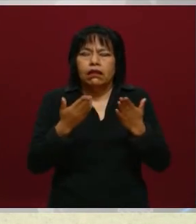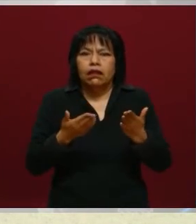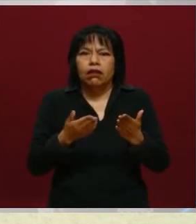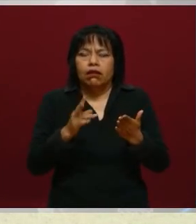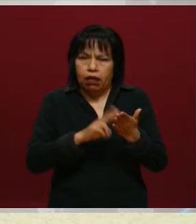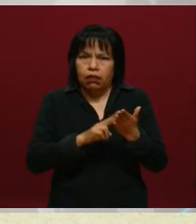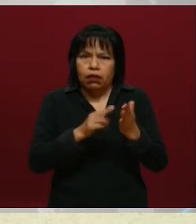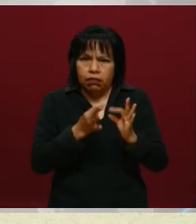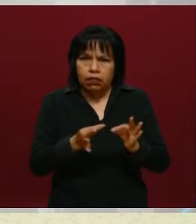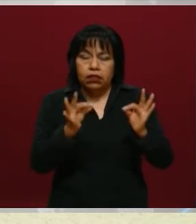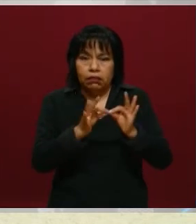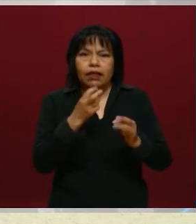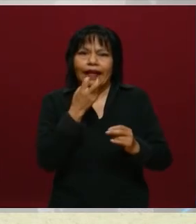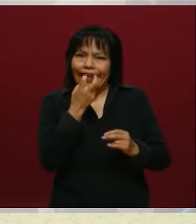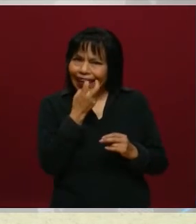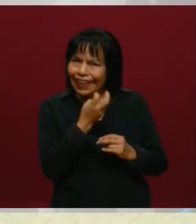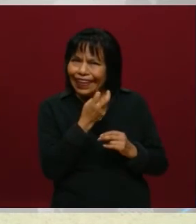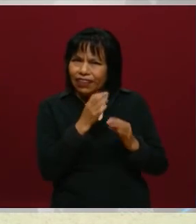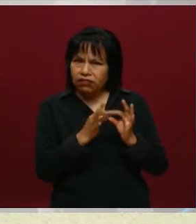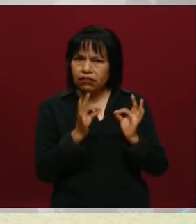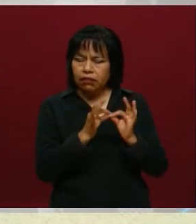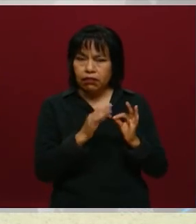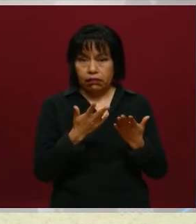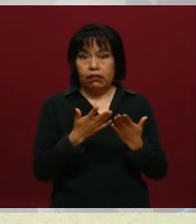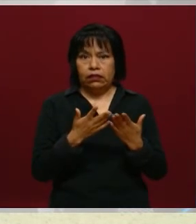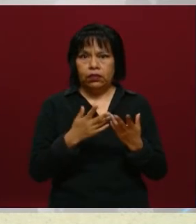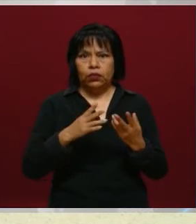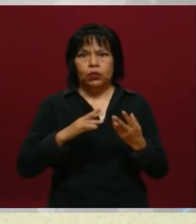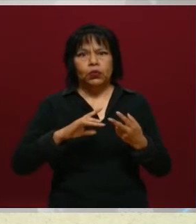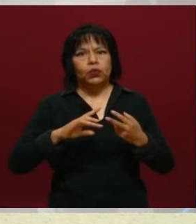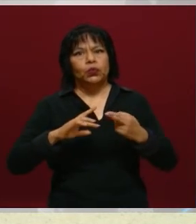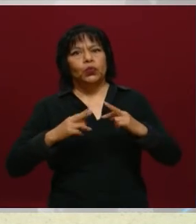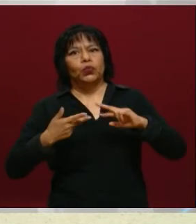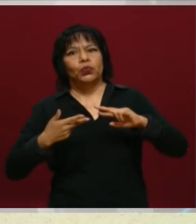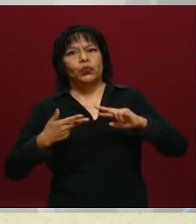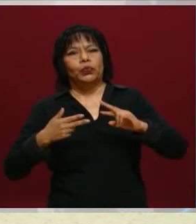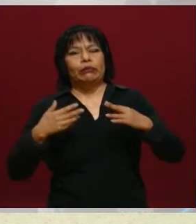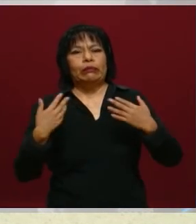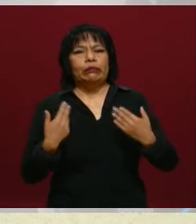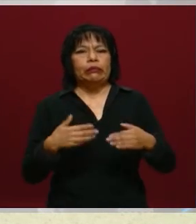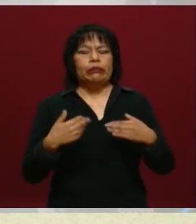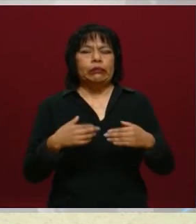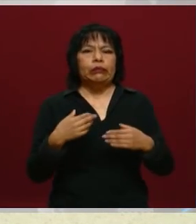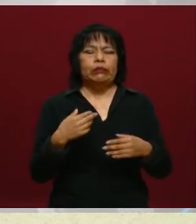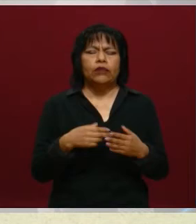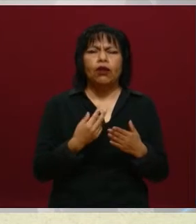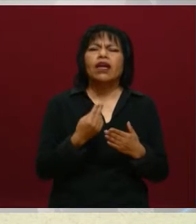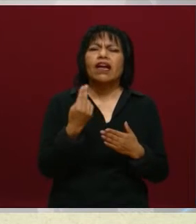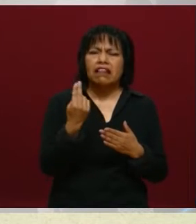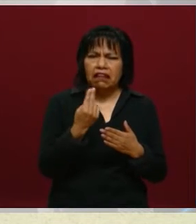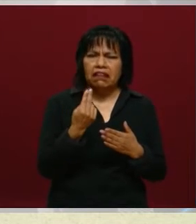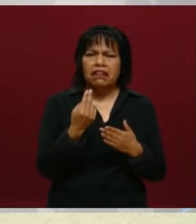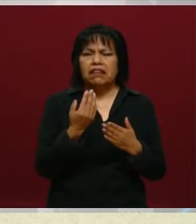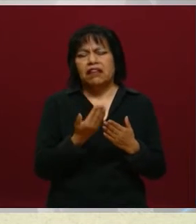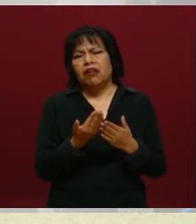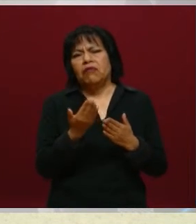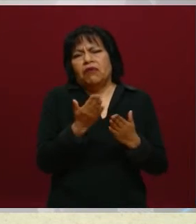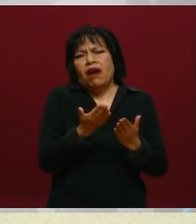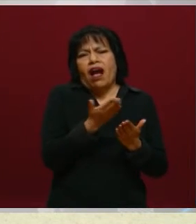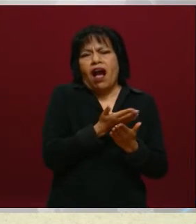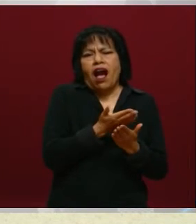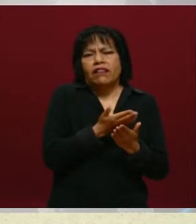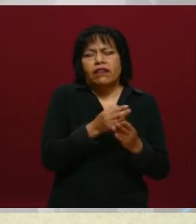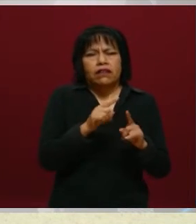ahora es lo que en realidad tiene valor y lo que le dábamos valor resulta que no lo necesitamos o no lo es tanto